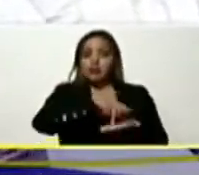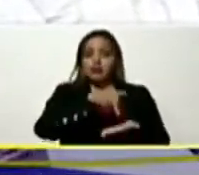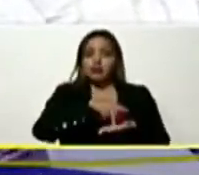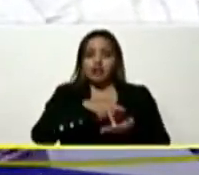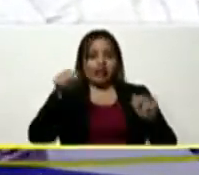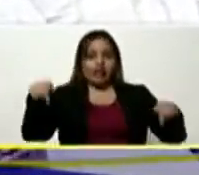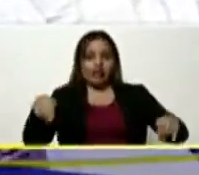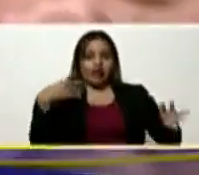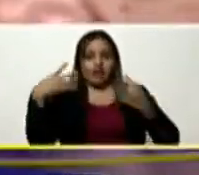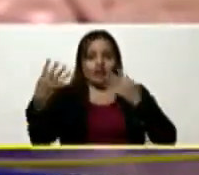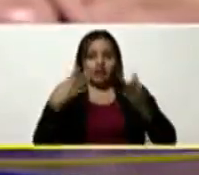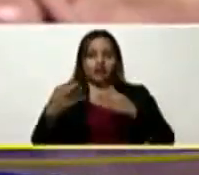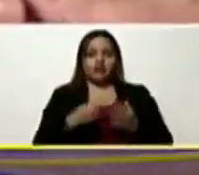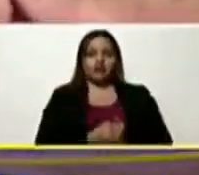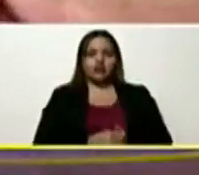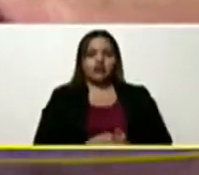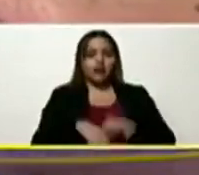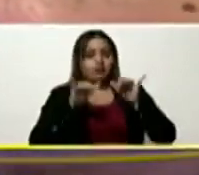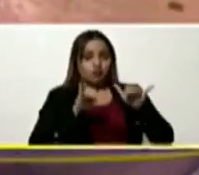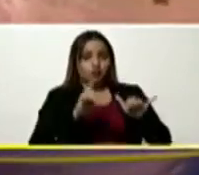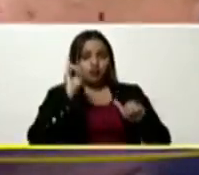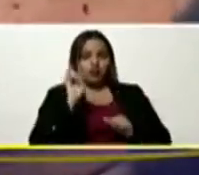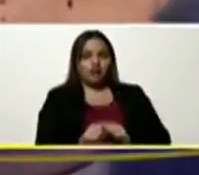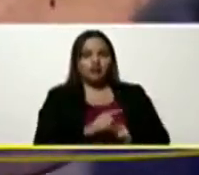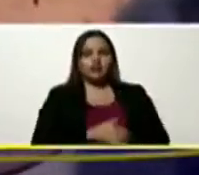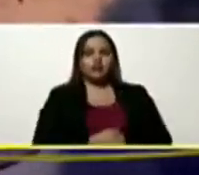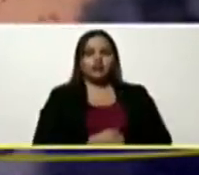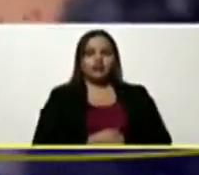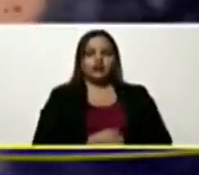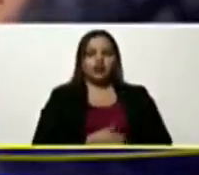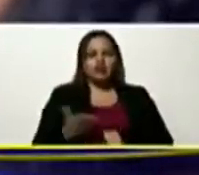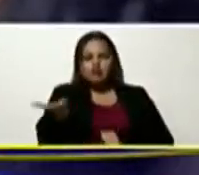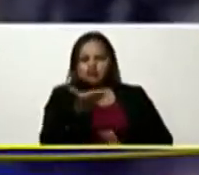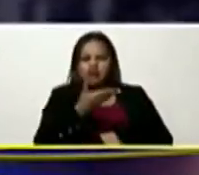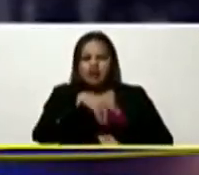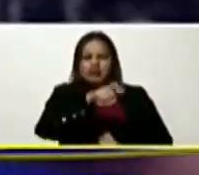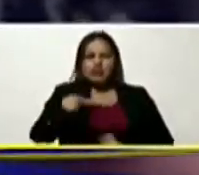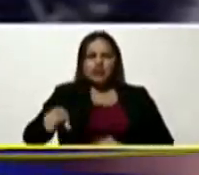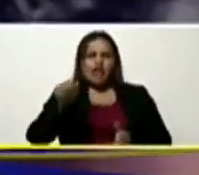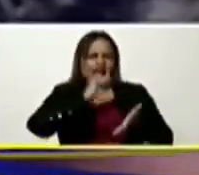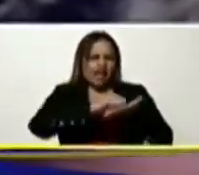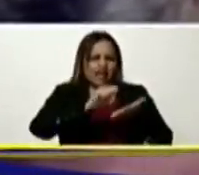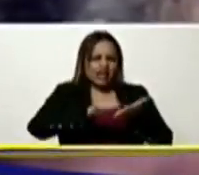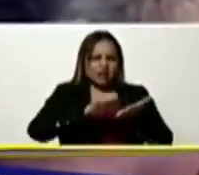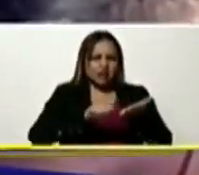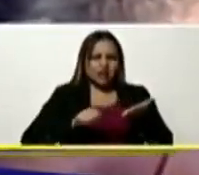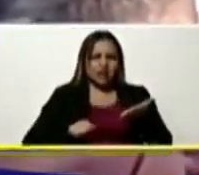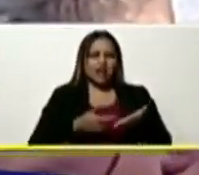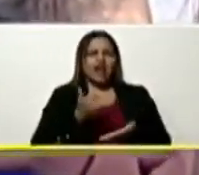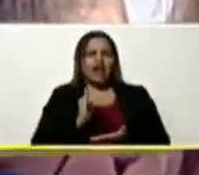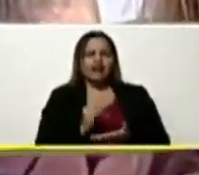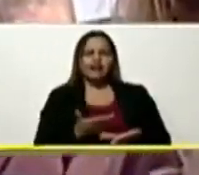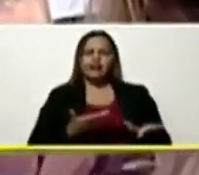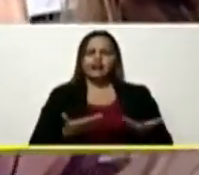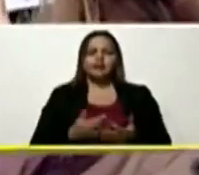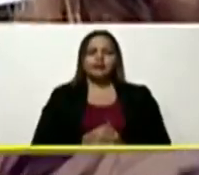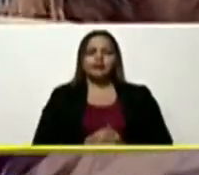y con ellos también aquellos escritores que han sido de alguna manera